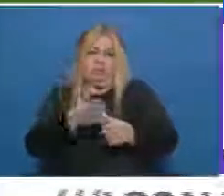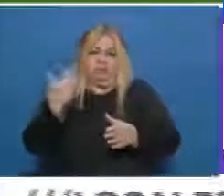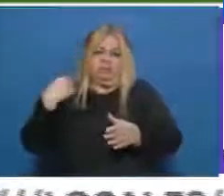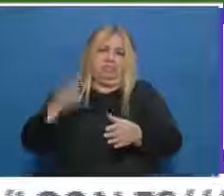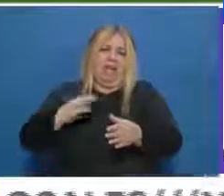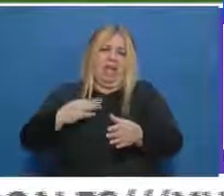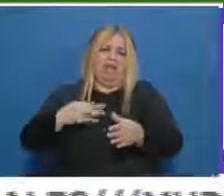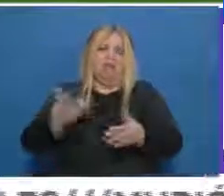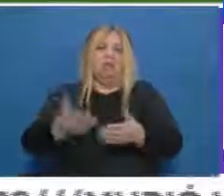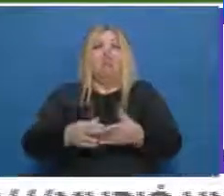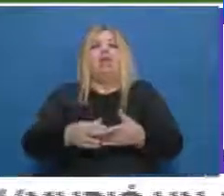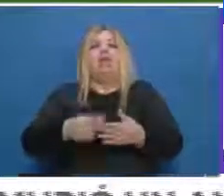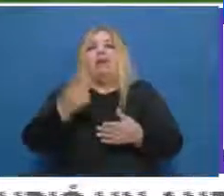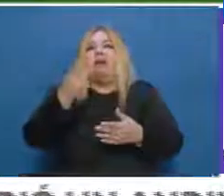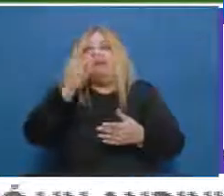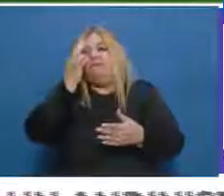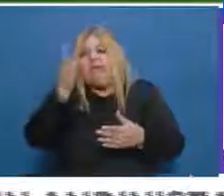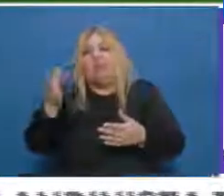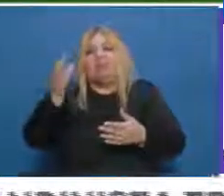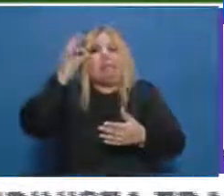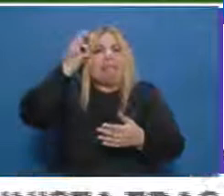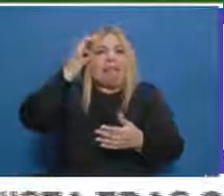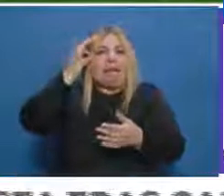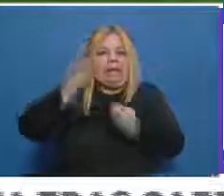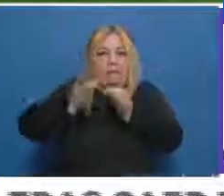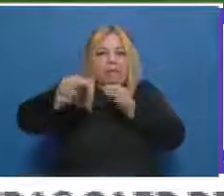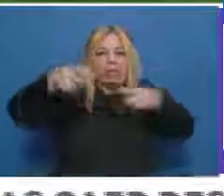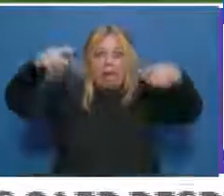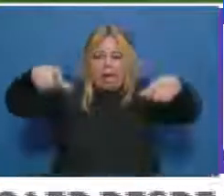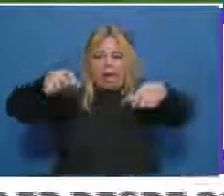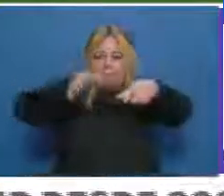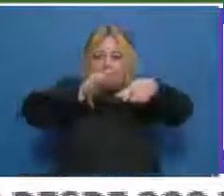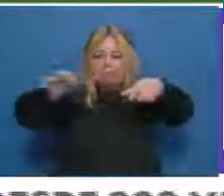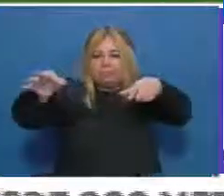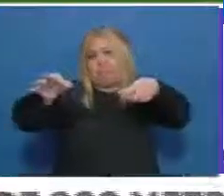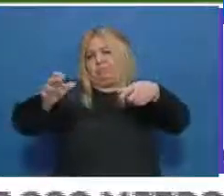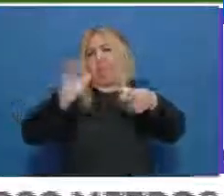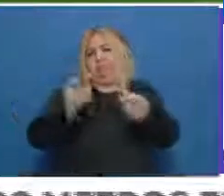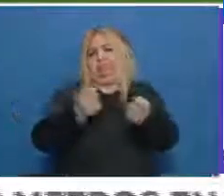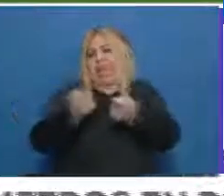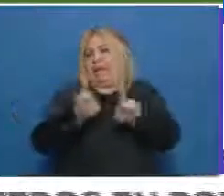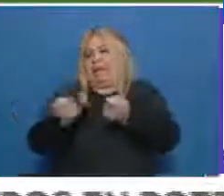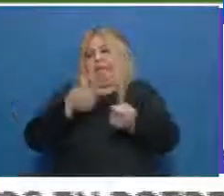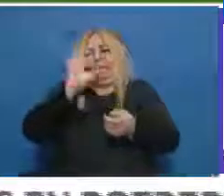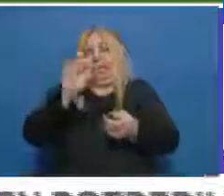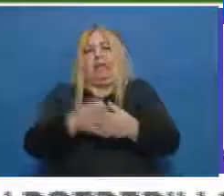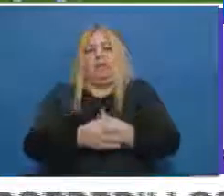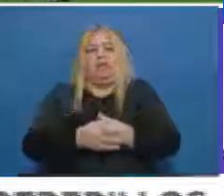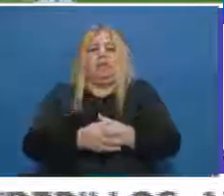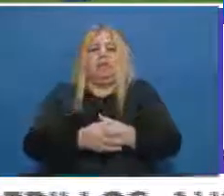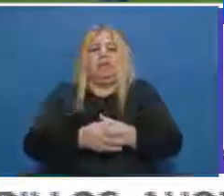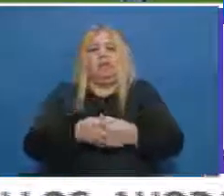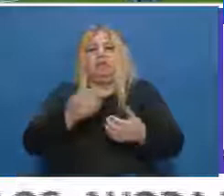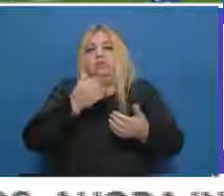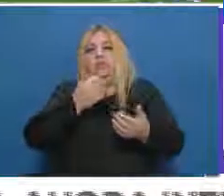cancha marca la diferencia. Entonces, para mí, es un delantero. Bueno. Cualquiera de las posiciones, extremo,